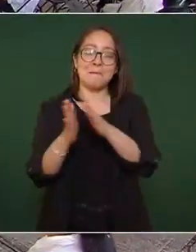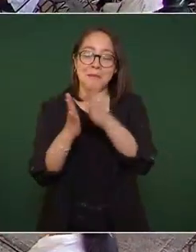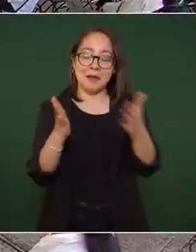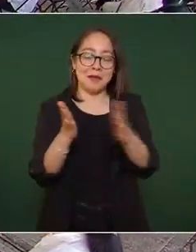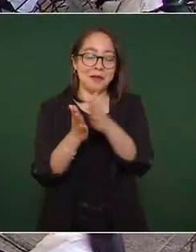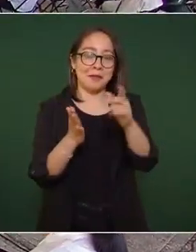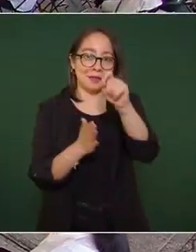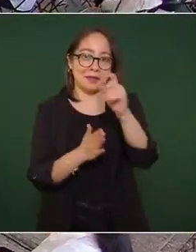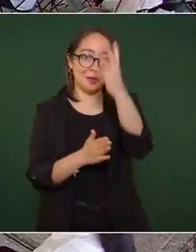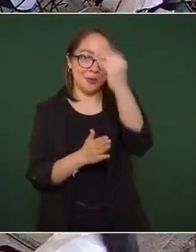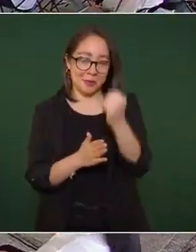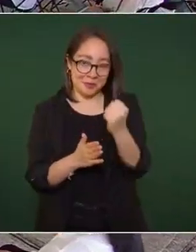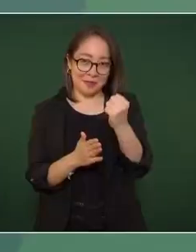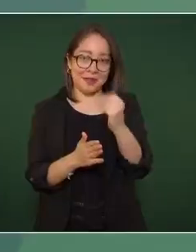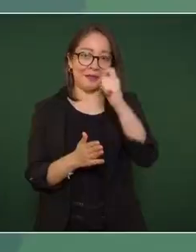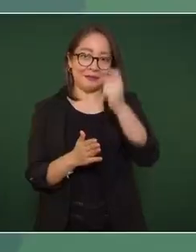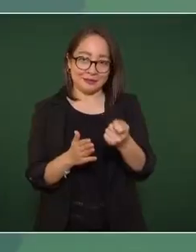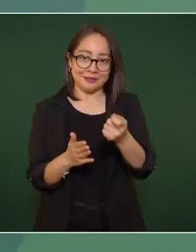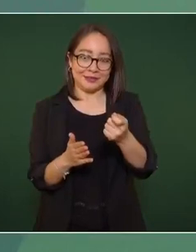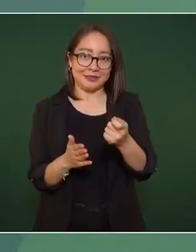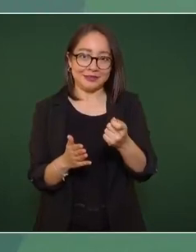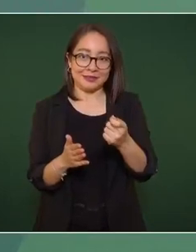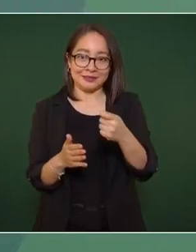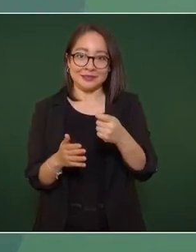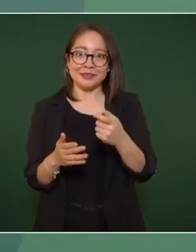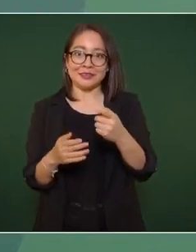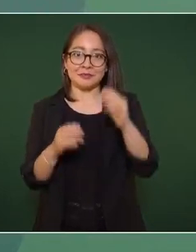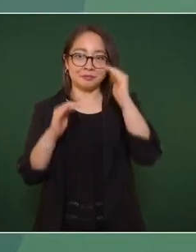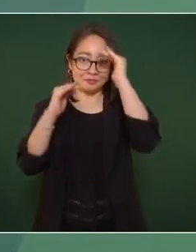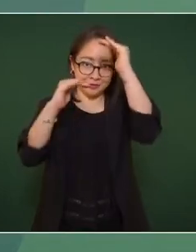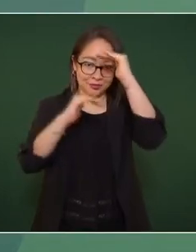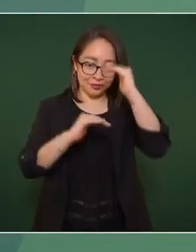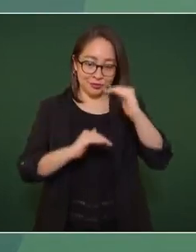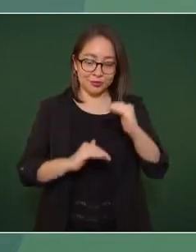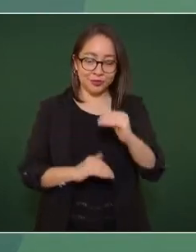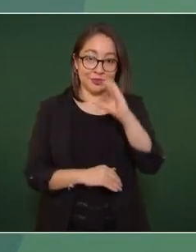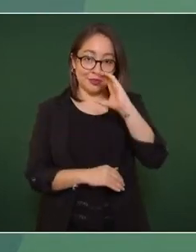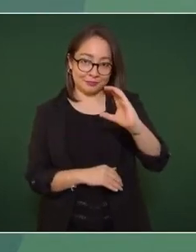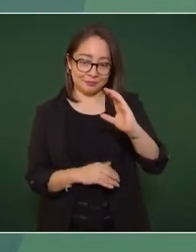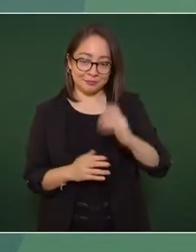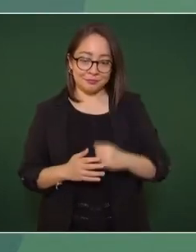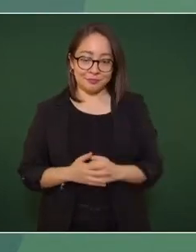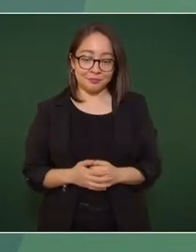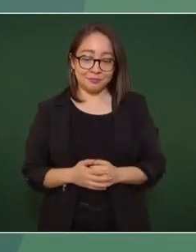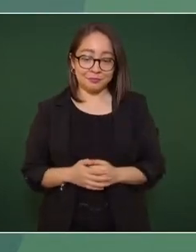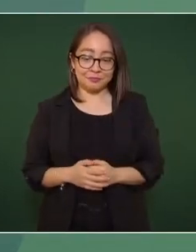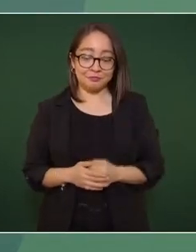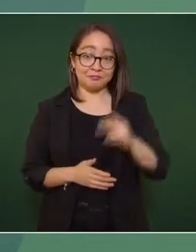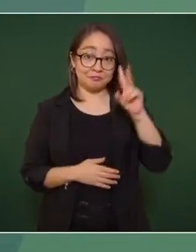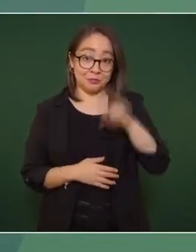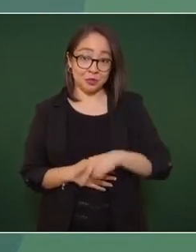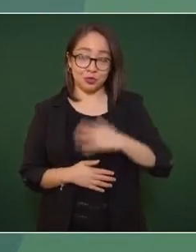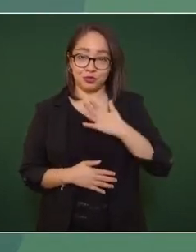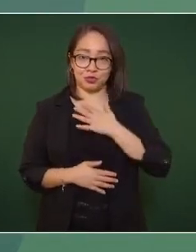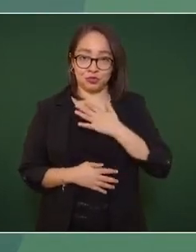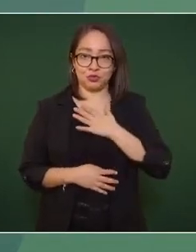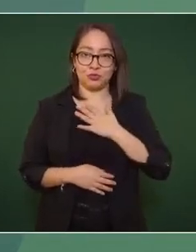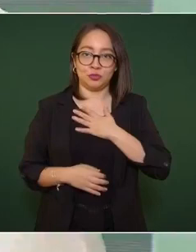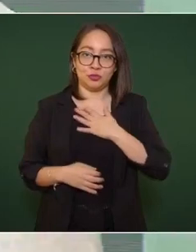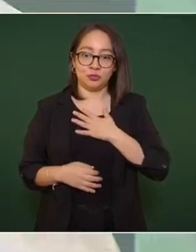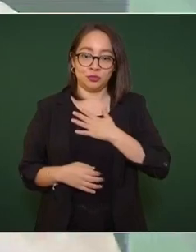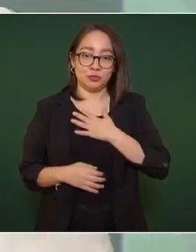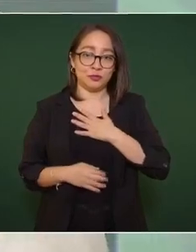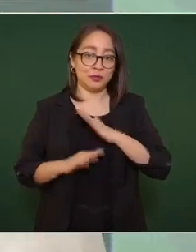Pero es verdad, es que yo ya estoy terminando mi